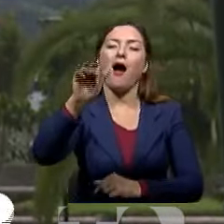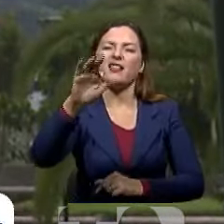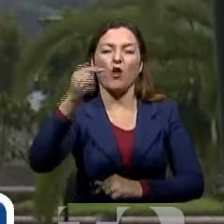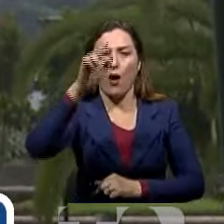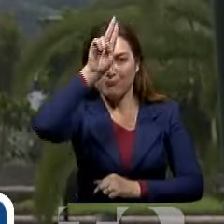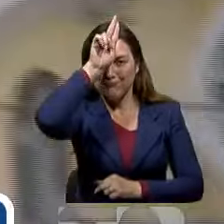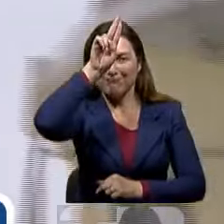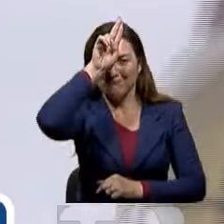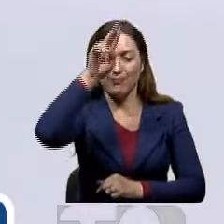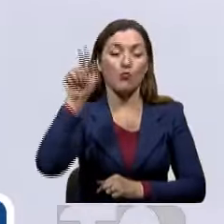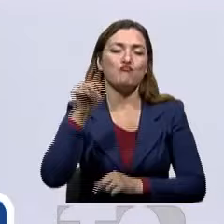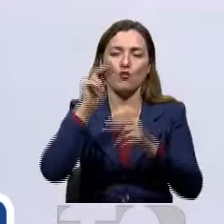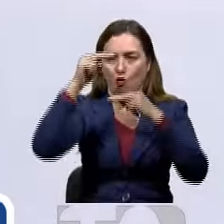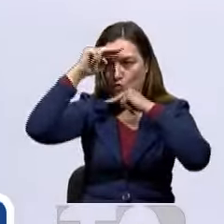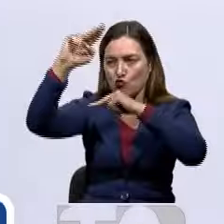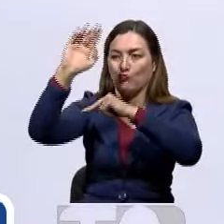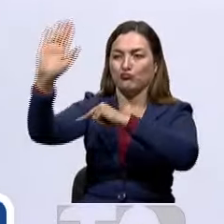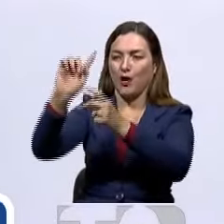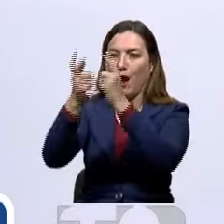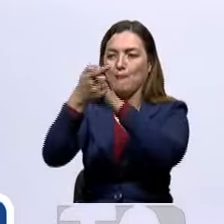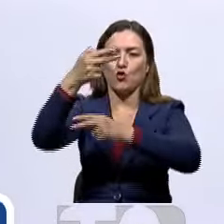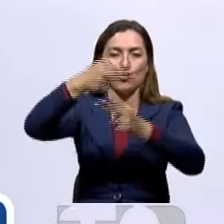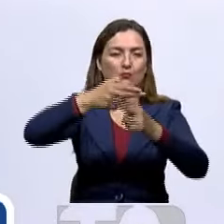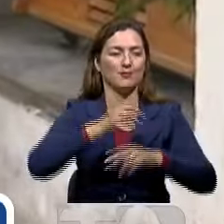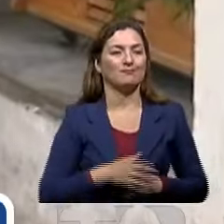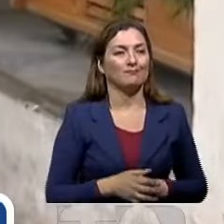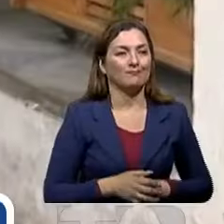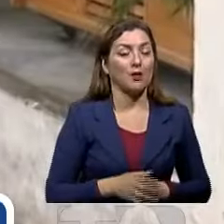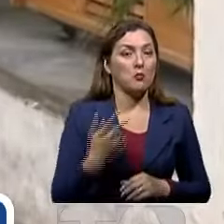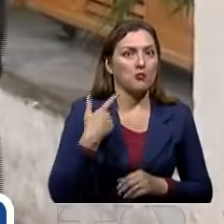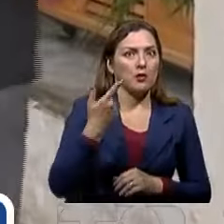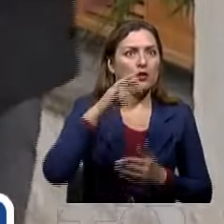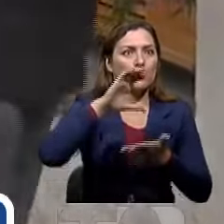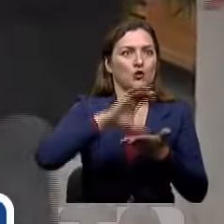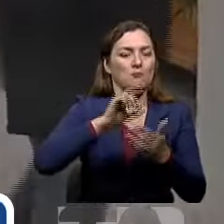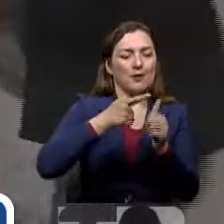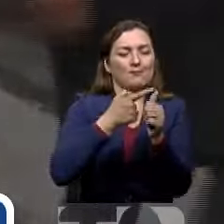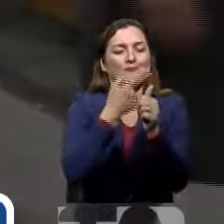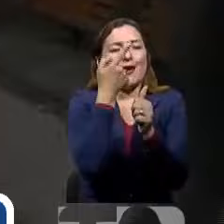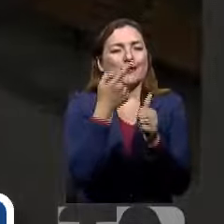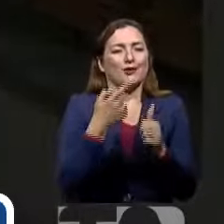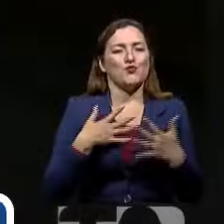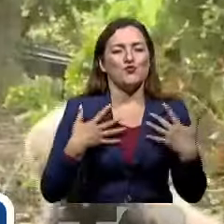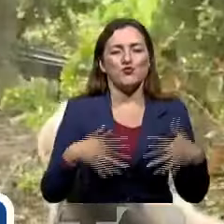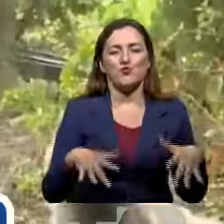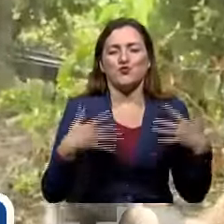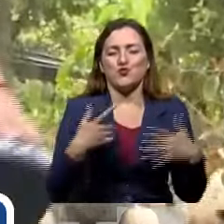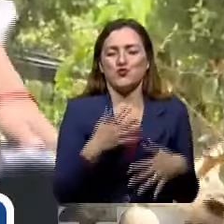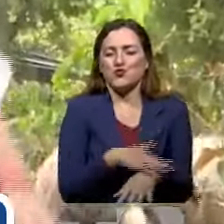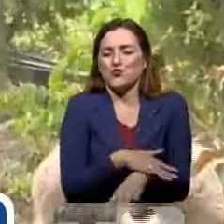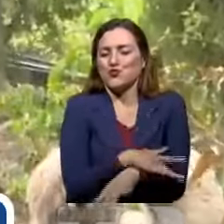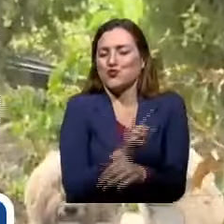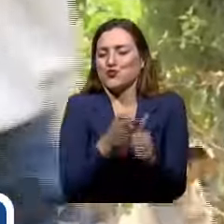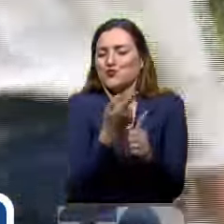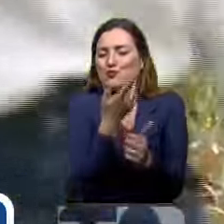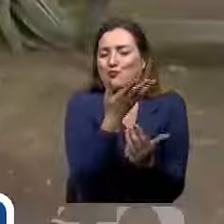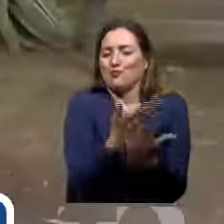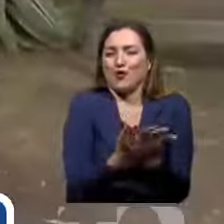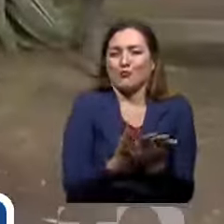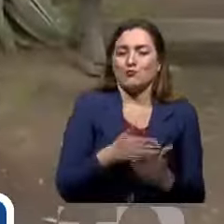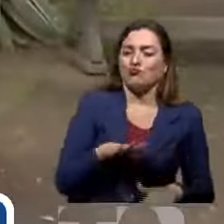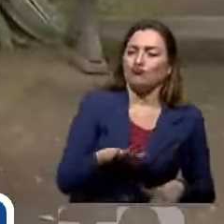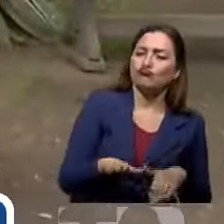La plaza central, el corazón palpitante de esta comunidad, fue nuestro primer destino. Continuando nuestra travesía,